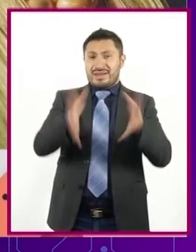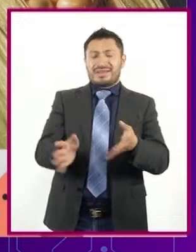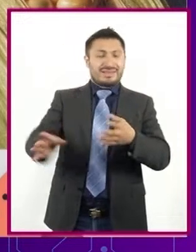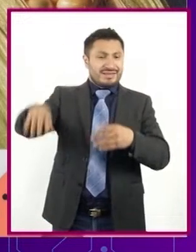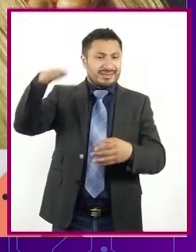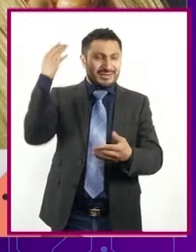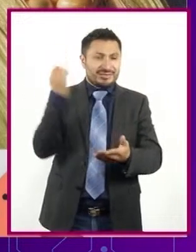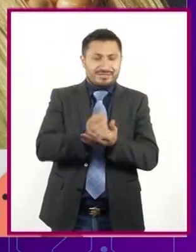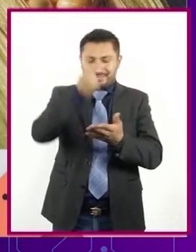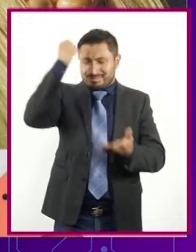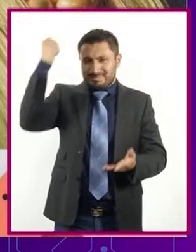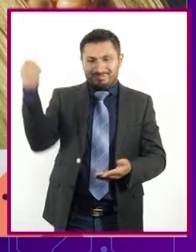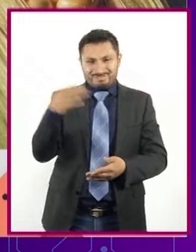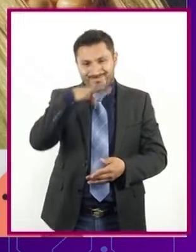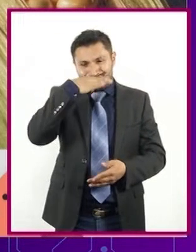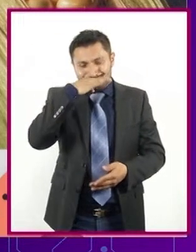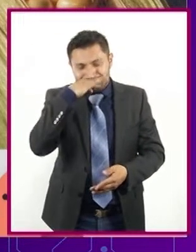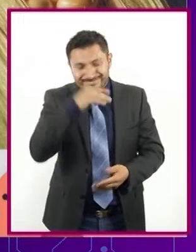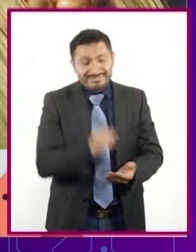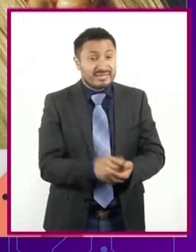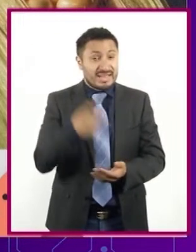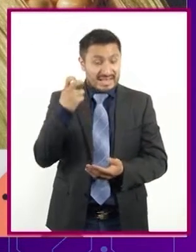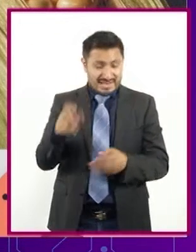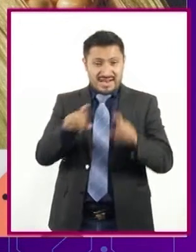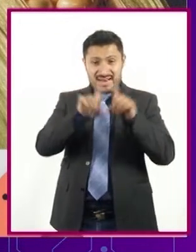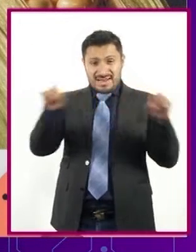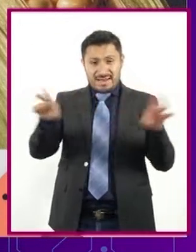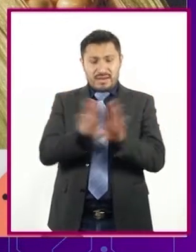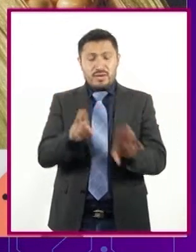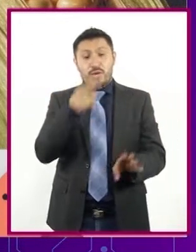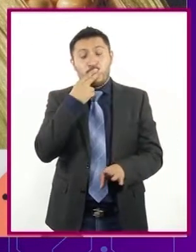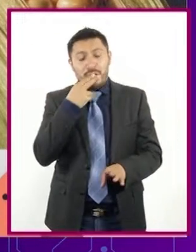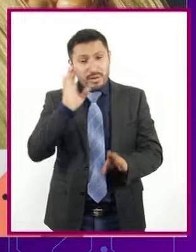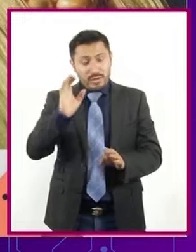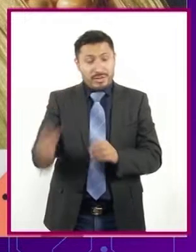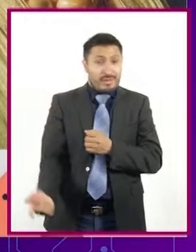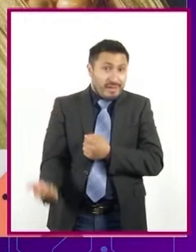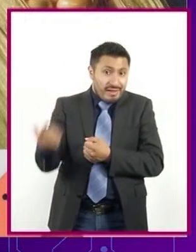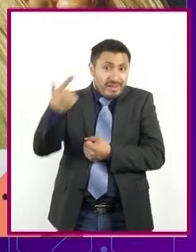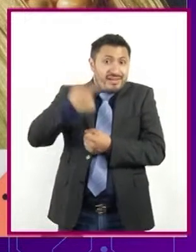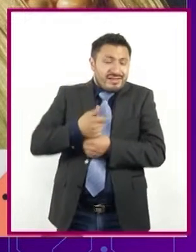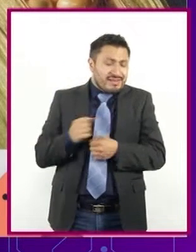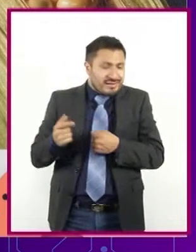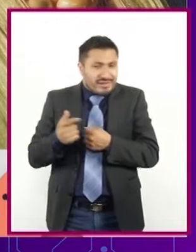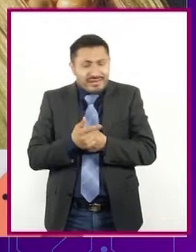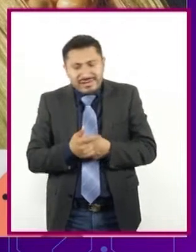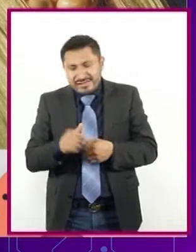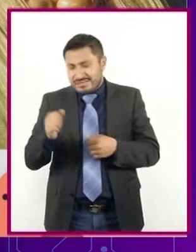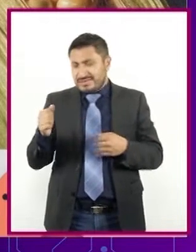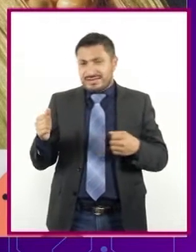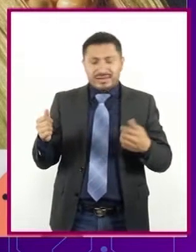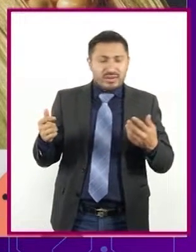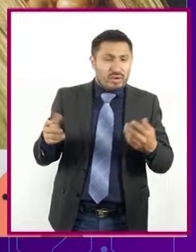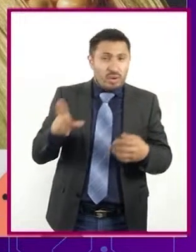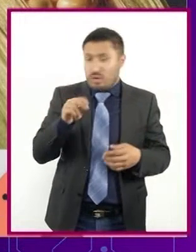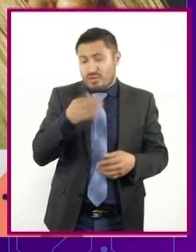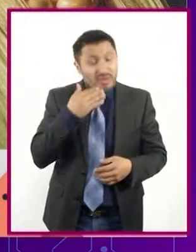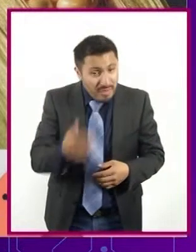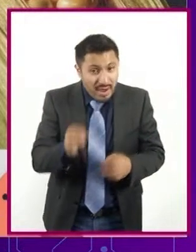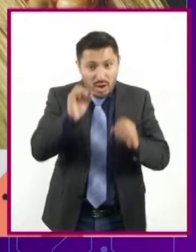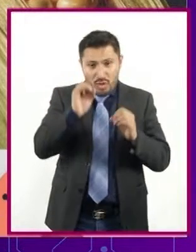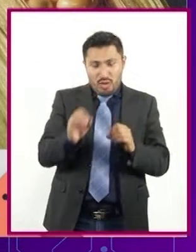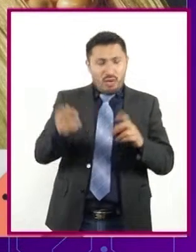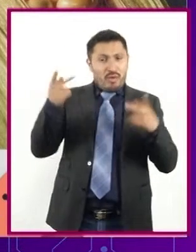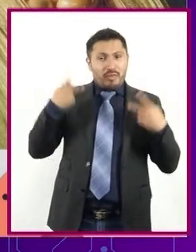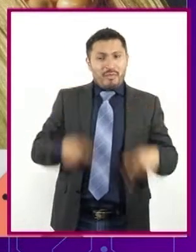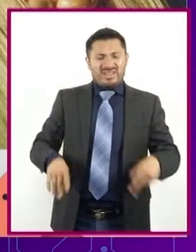chahuizcle". Esta frase tan peculiar es utilizada cuando nos sorprenden haciendo algún acto indebido o cuando una persona